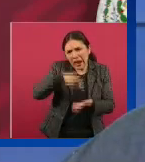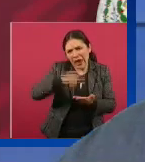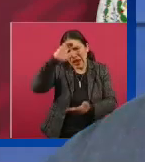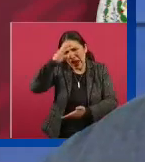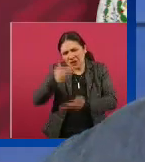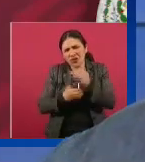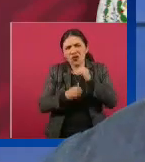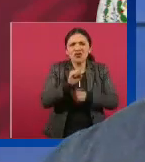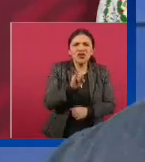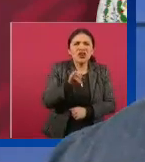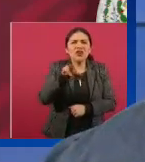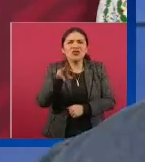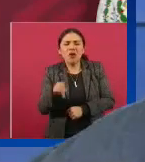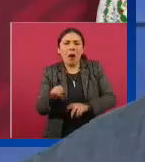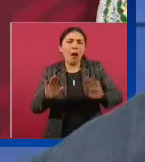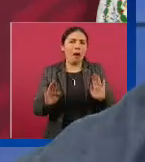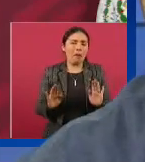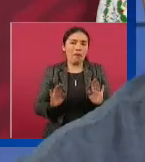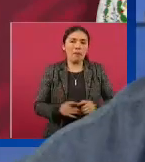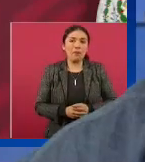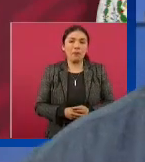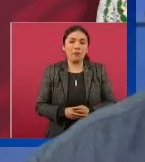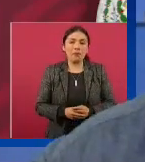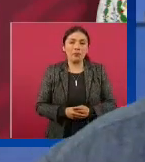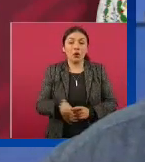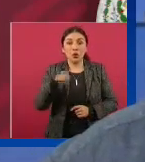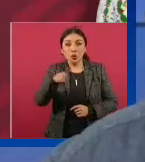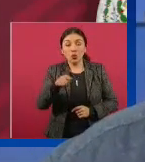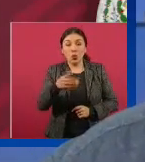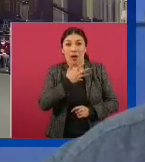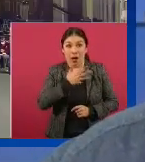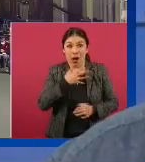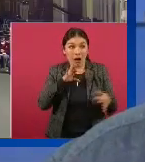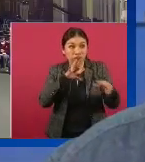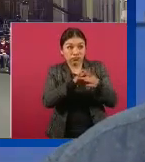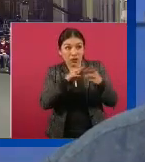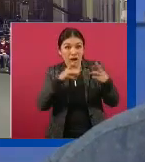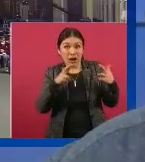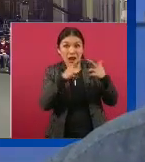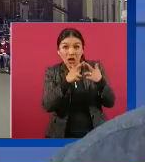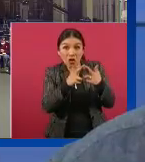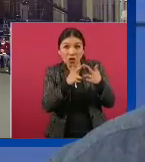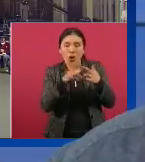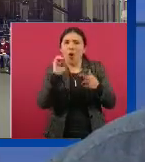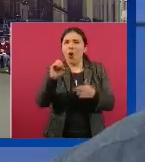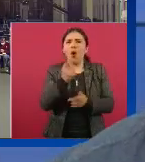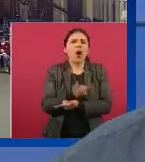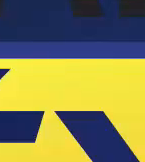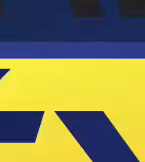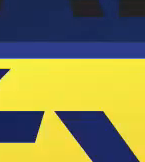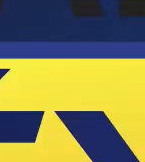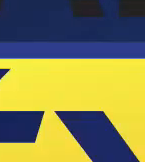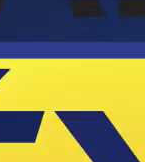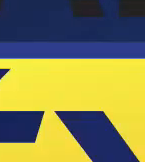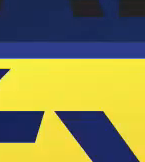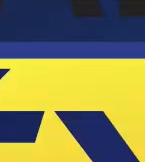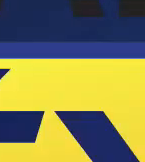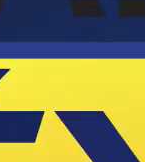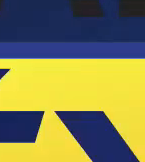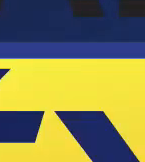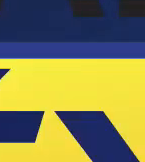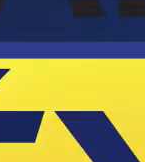que a ver en qué termina la situación entre la reunión de bailén y el presidente mexicano la semana que viene